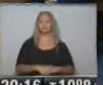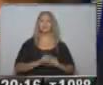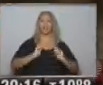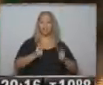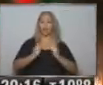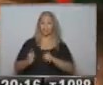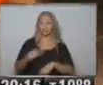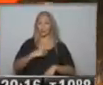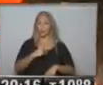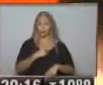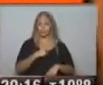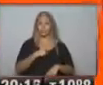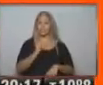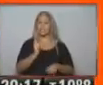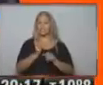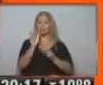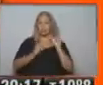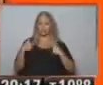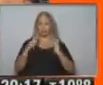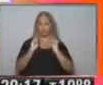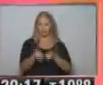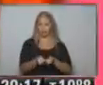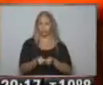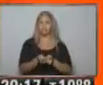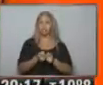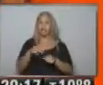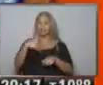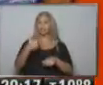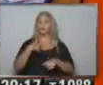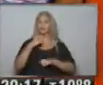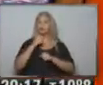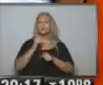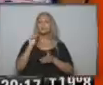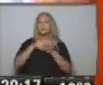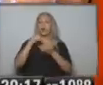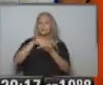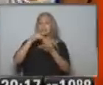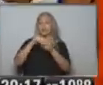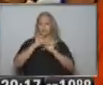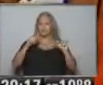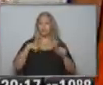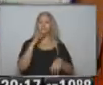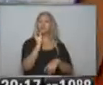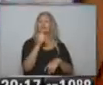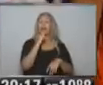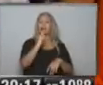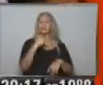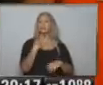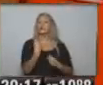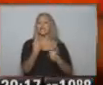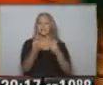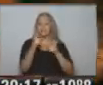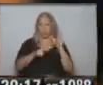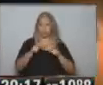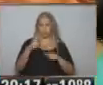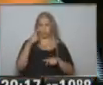Donaciones voluntarias de la gente. En minutos vamos a ampliar un poco esta información con respecto a lo que está necesitando esta gente de aquí, del barrio San